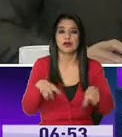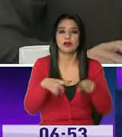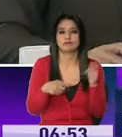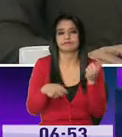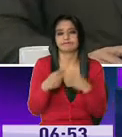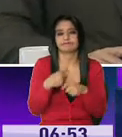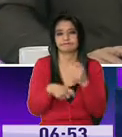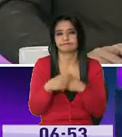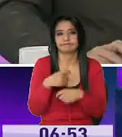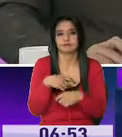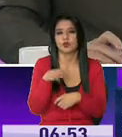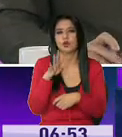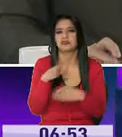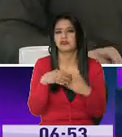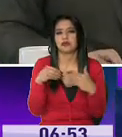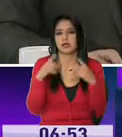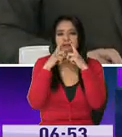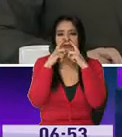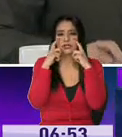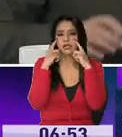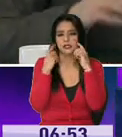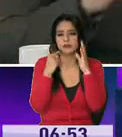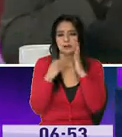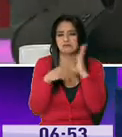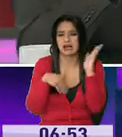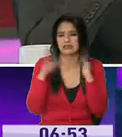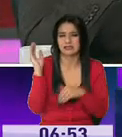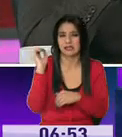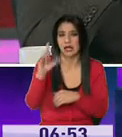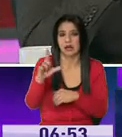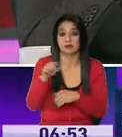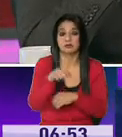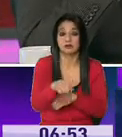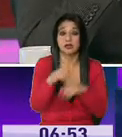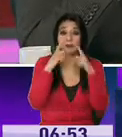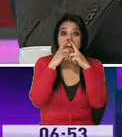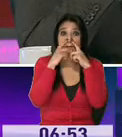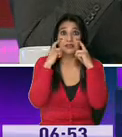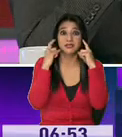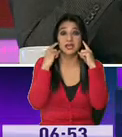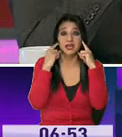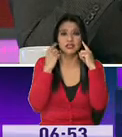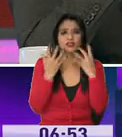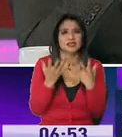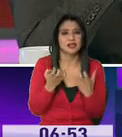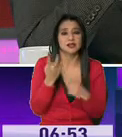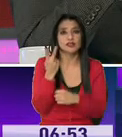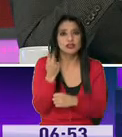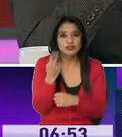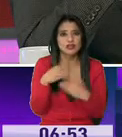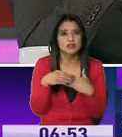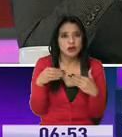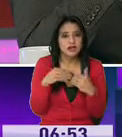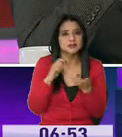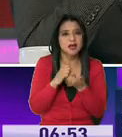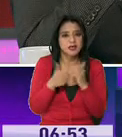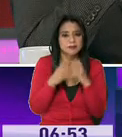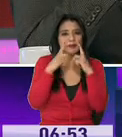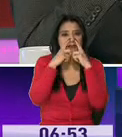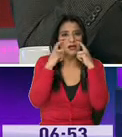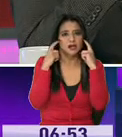actuación del Consejo Directivo, se detuvo esa contratación Correcto. y no se llegó a firmar el contrato, más allá de que ya había la